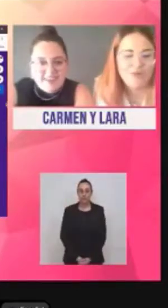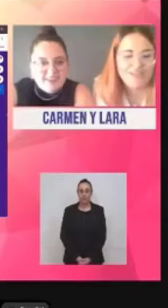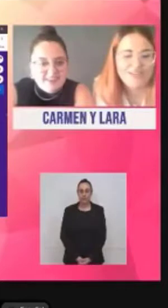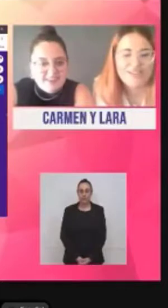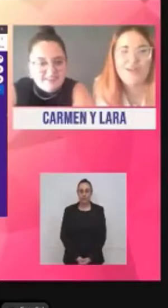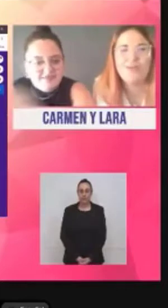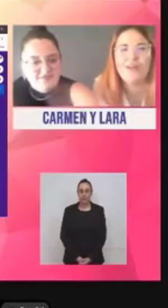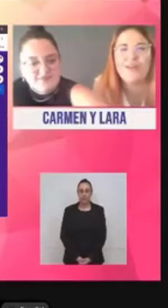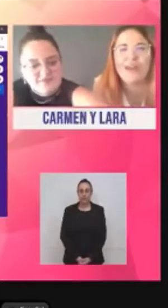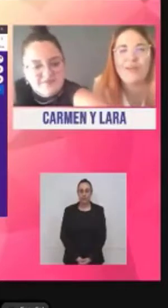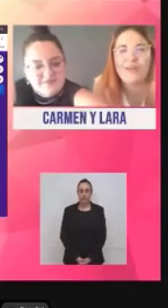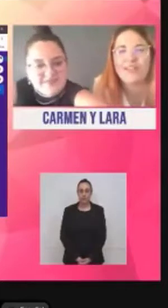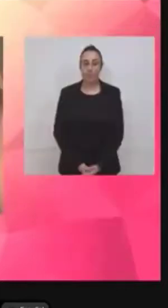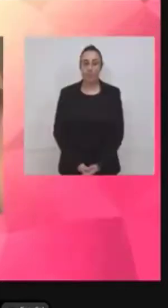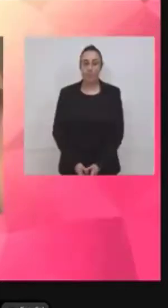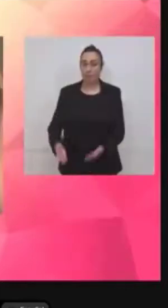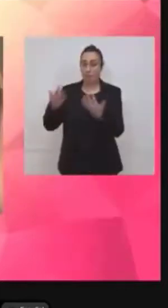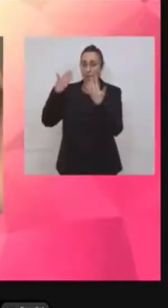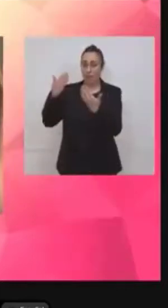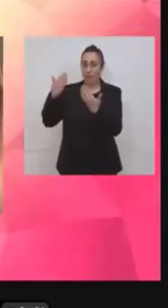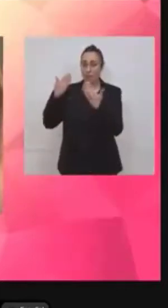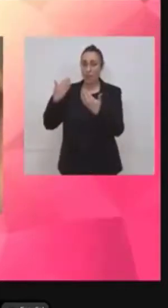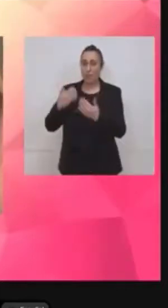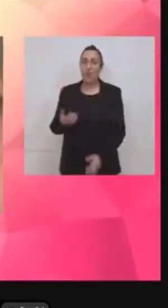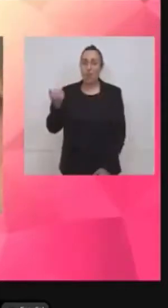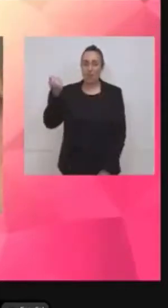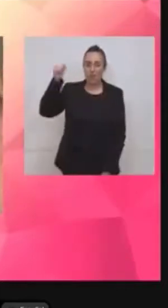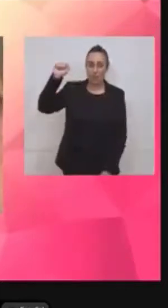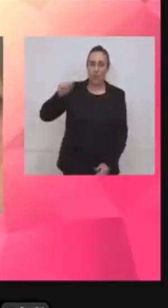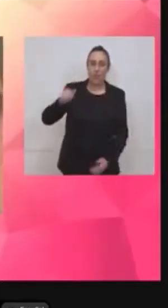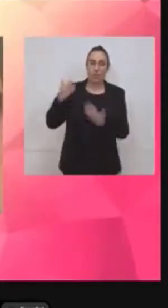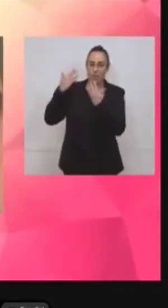Bueno, pues enhorabuena a los ganadores y ganadoras.